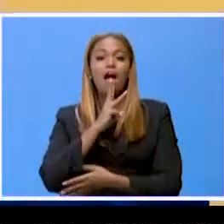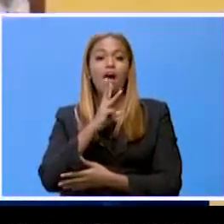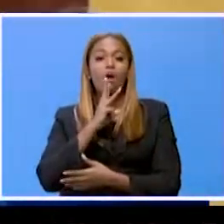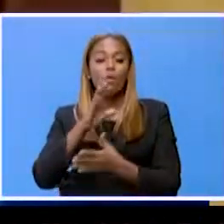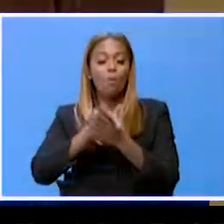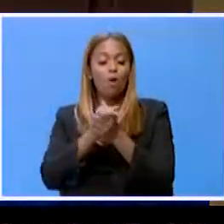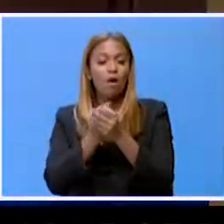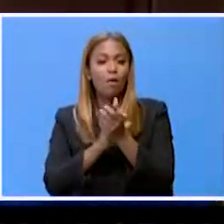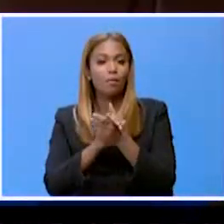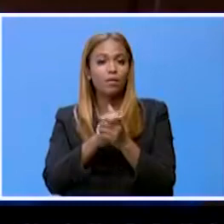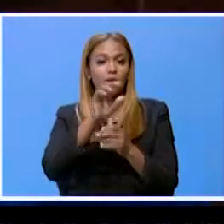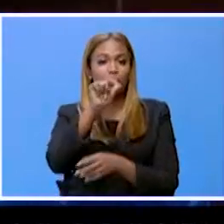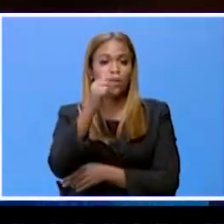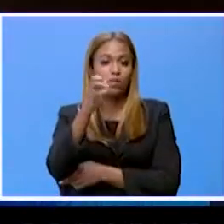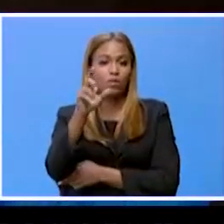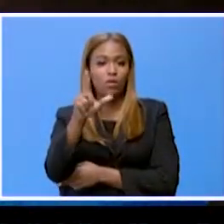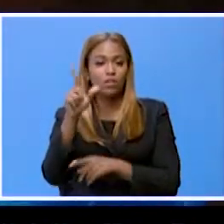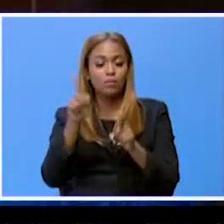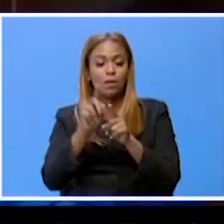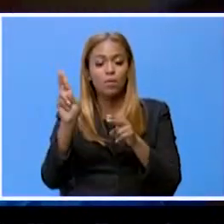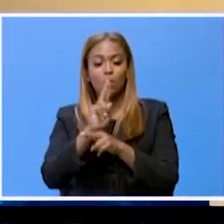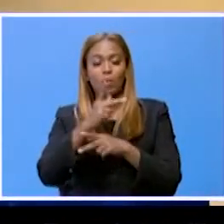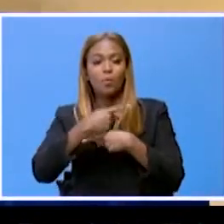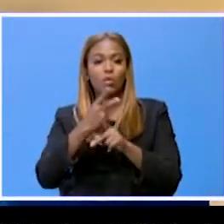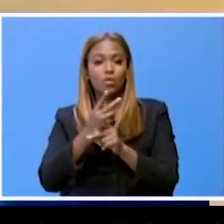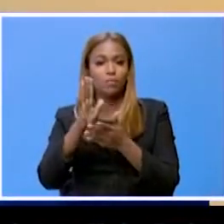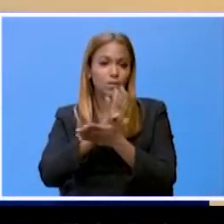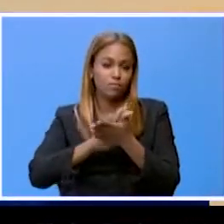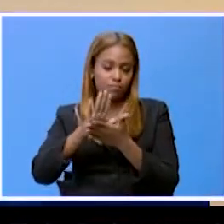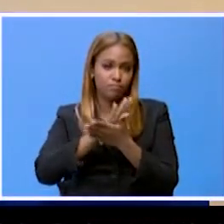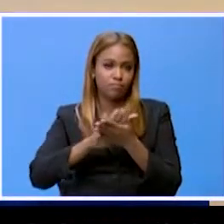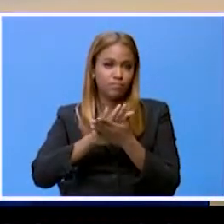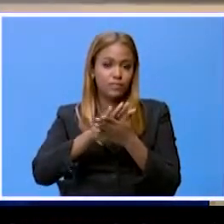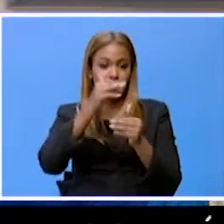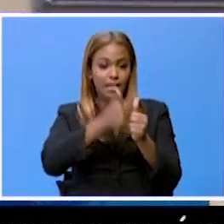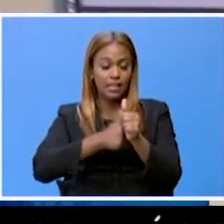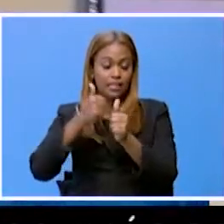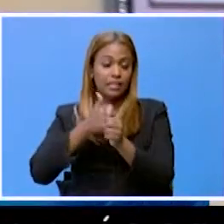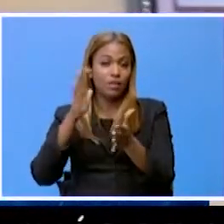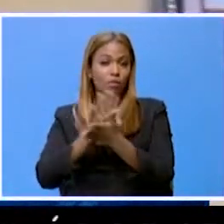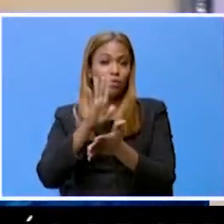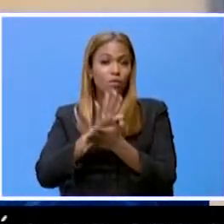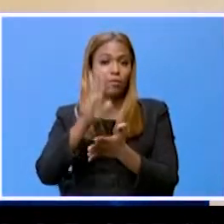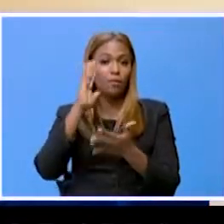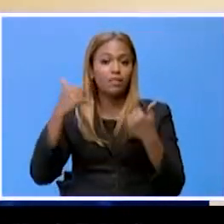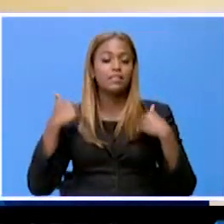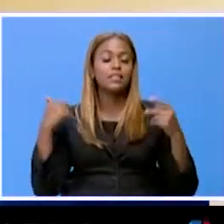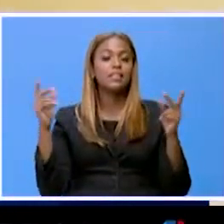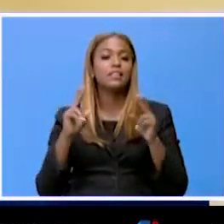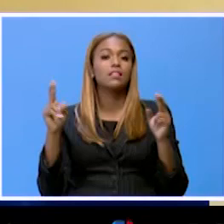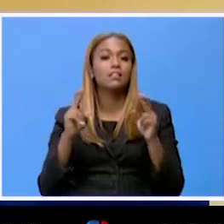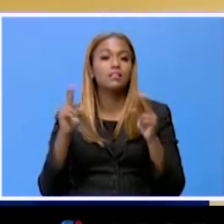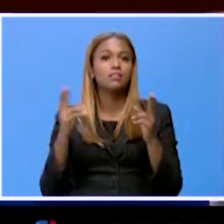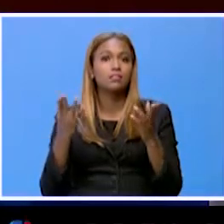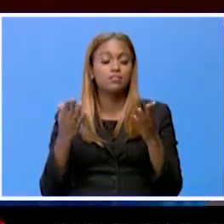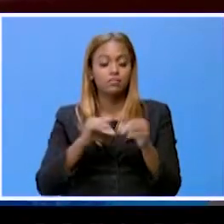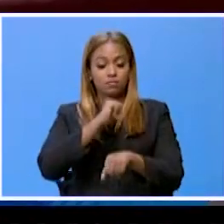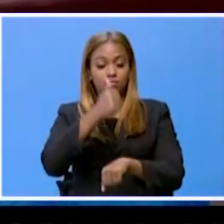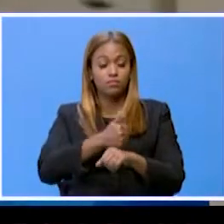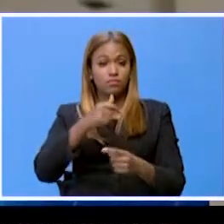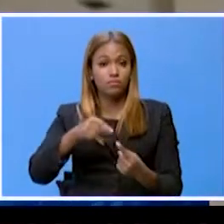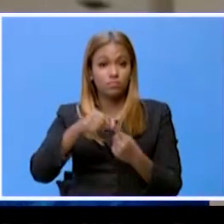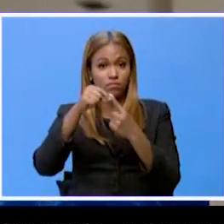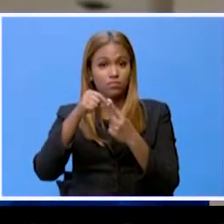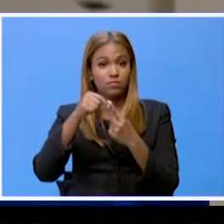jabón, alcohol y productos de limpieza. Cada centro educativo tendrá a su disposición una indumentaria